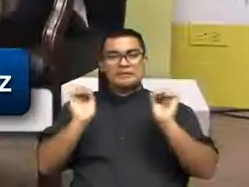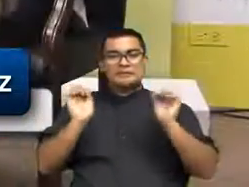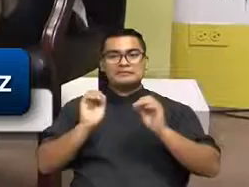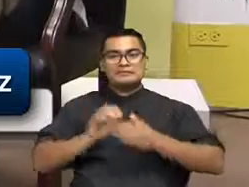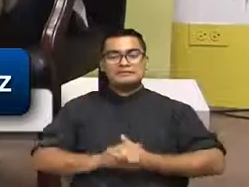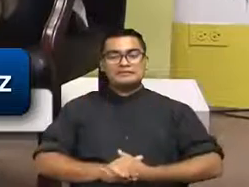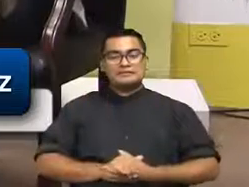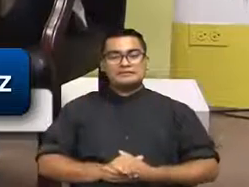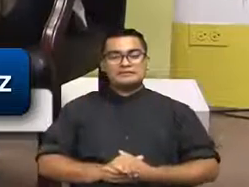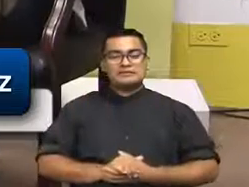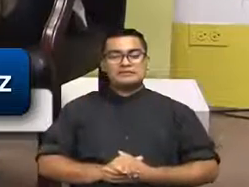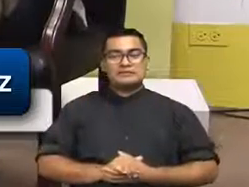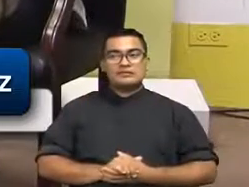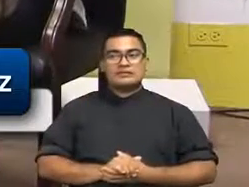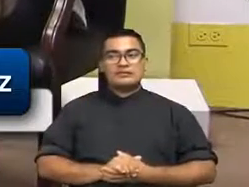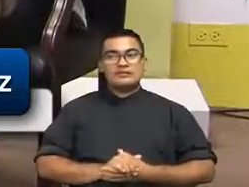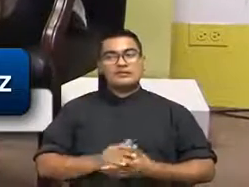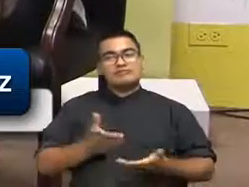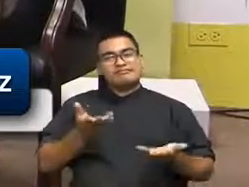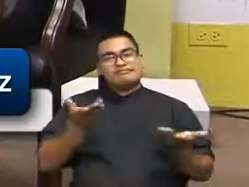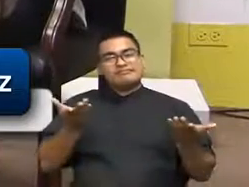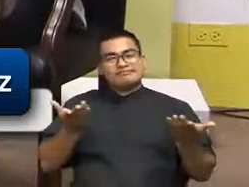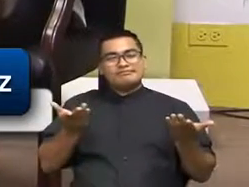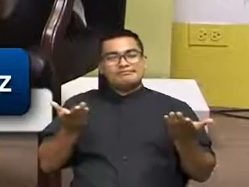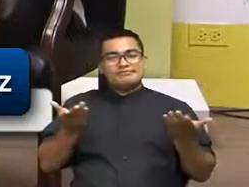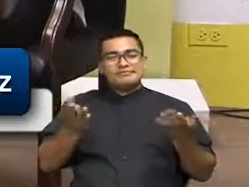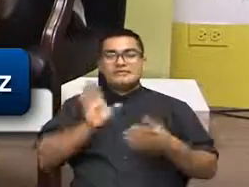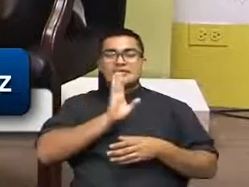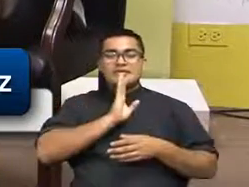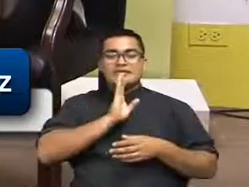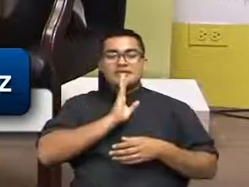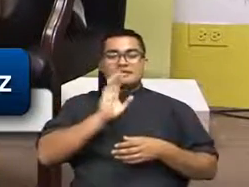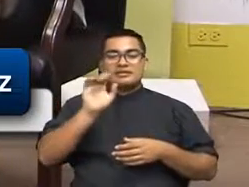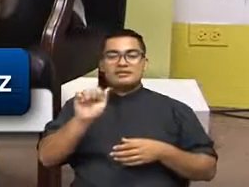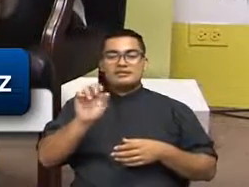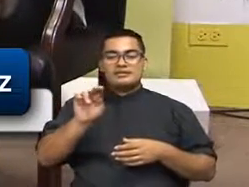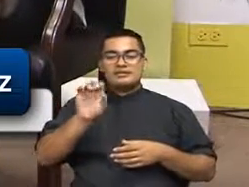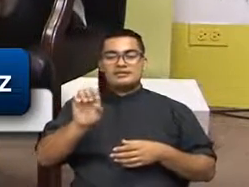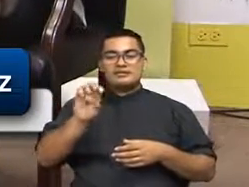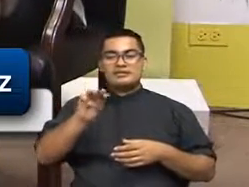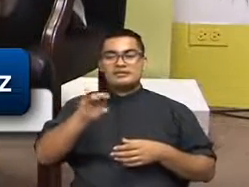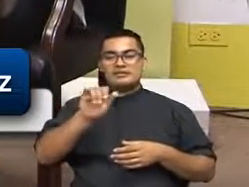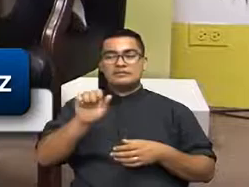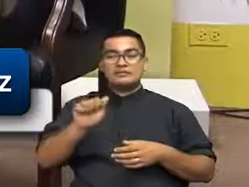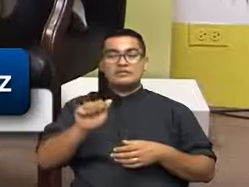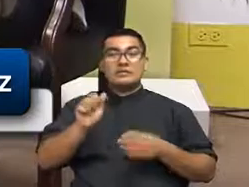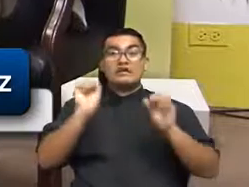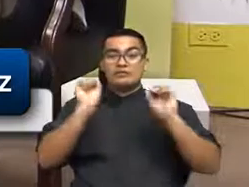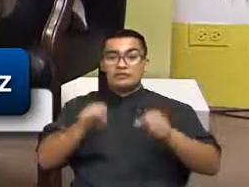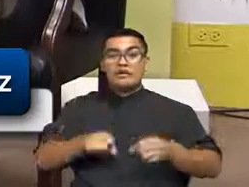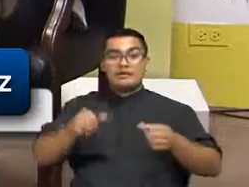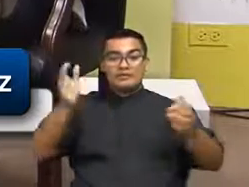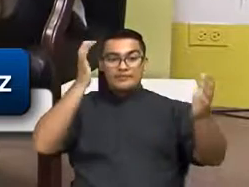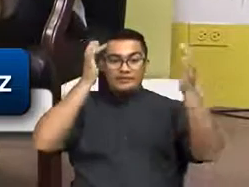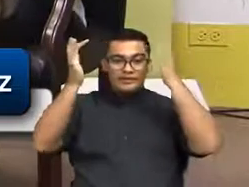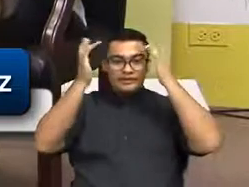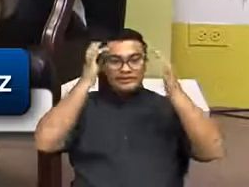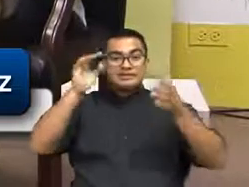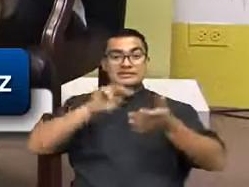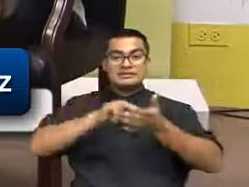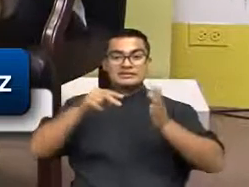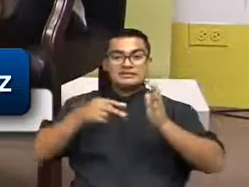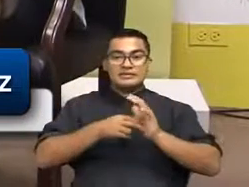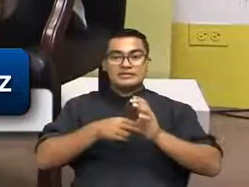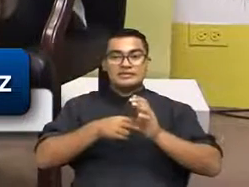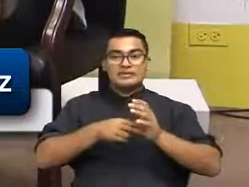ser motivo de preocupación? Si hablamos de que tiene anemia directamente, sí es de preocuparse, porque significa que la